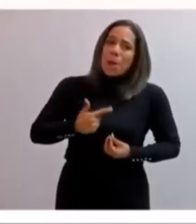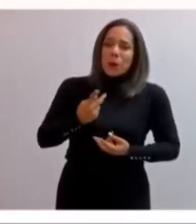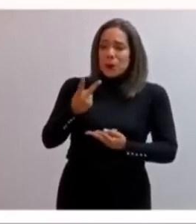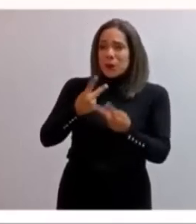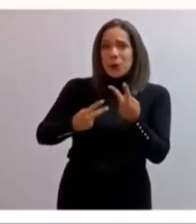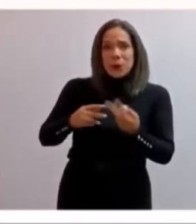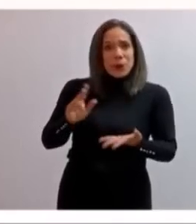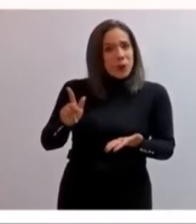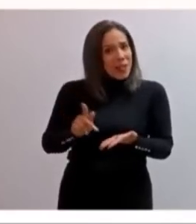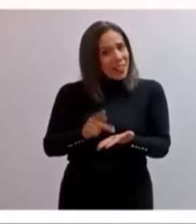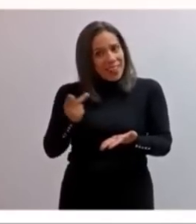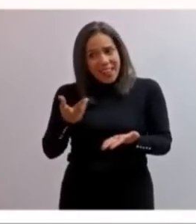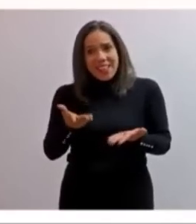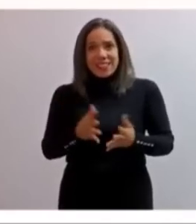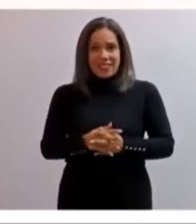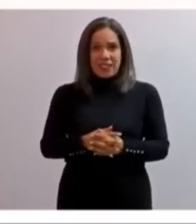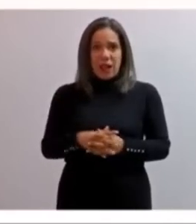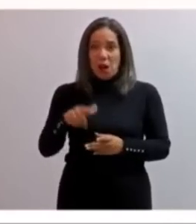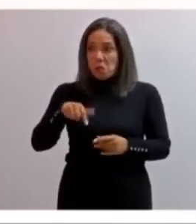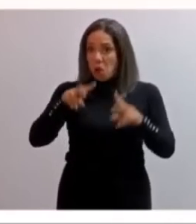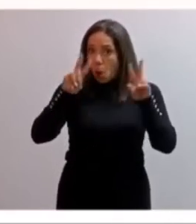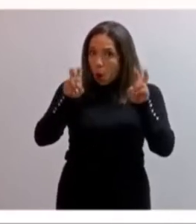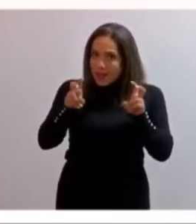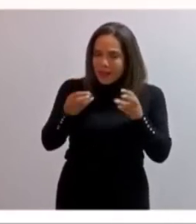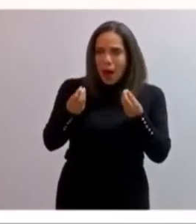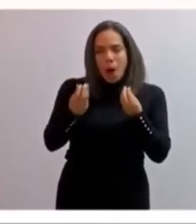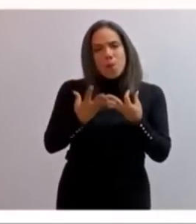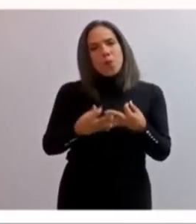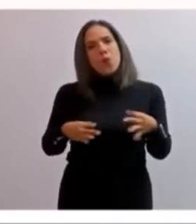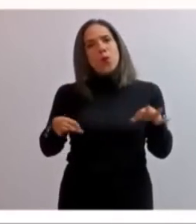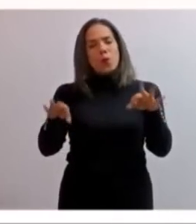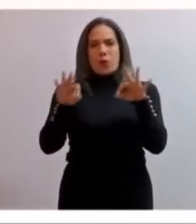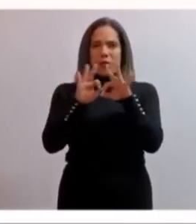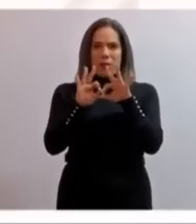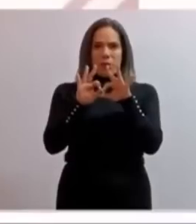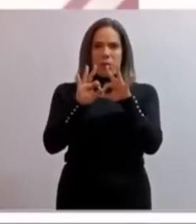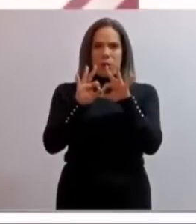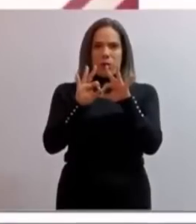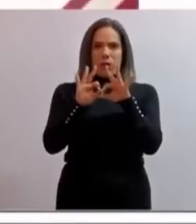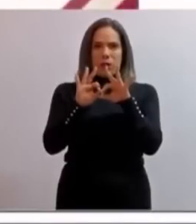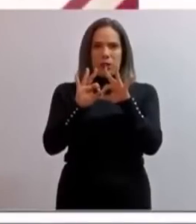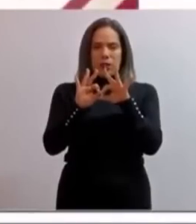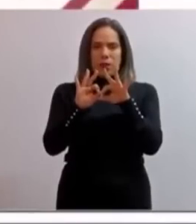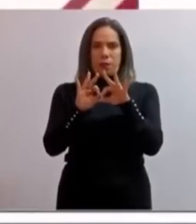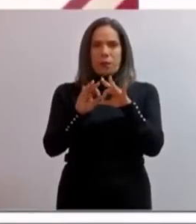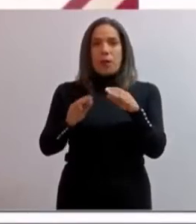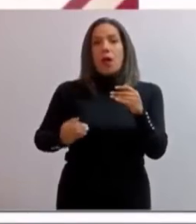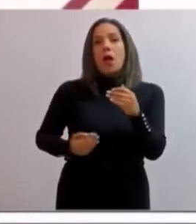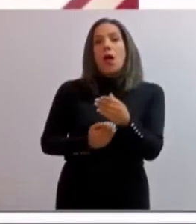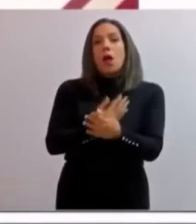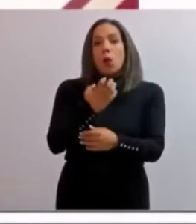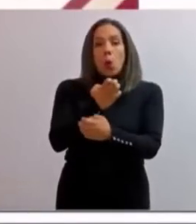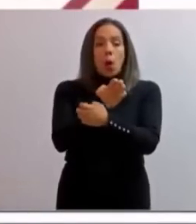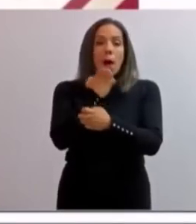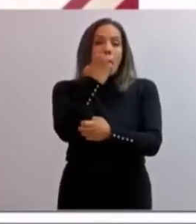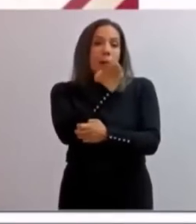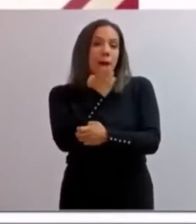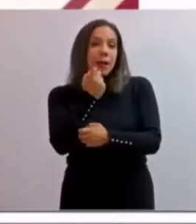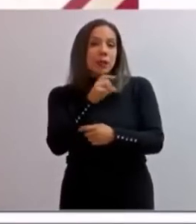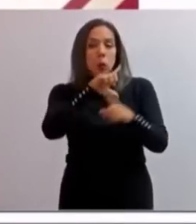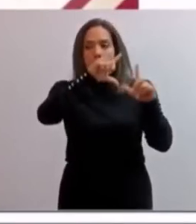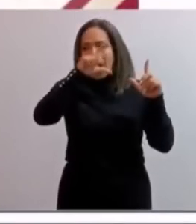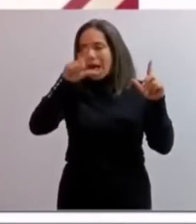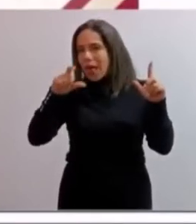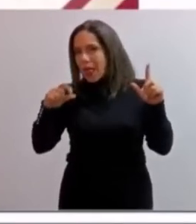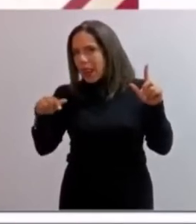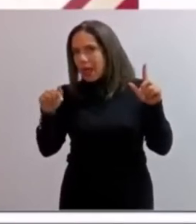tan significativo, que de alguna forma es un punto nodal para la nueva escuela mexicana, para el plan de estudios, que